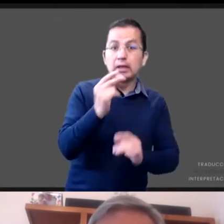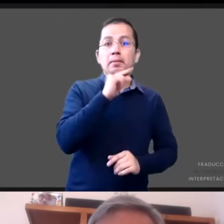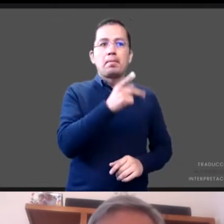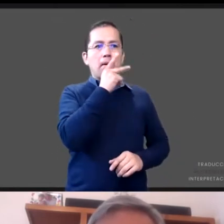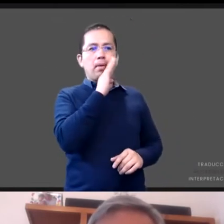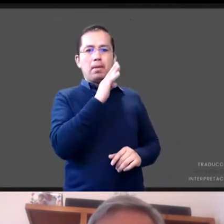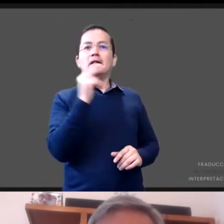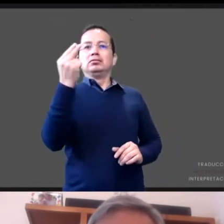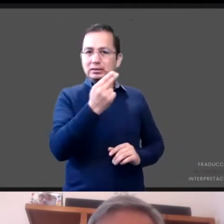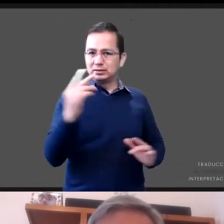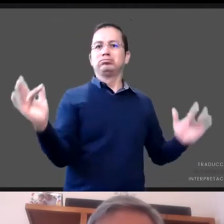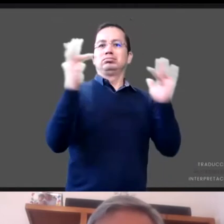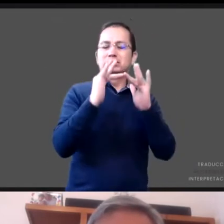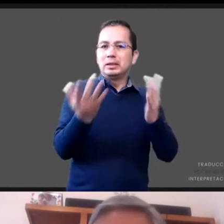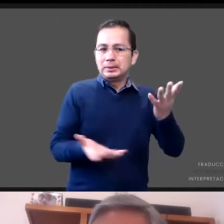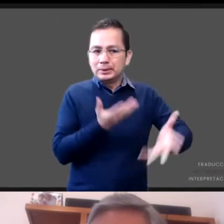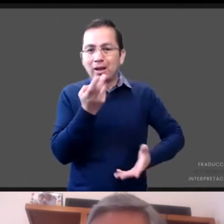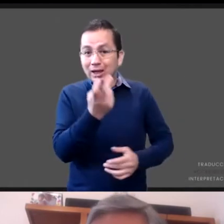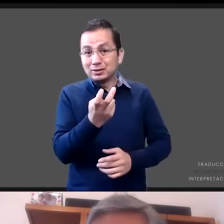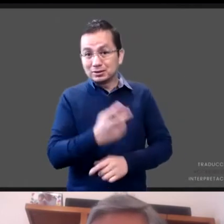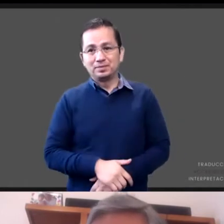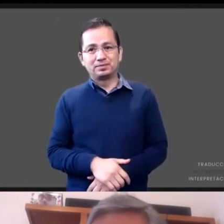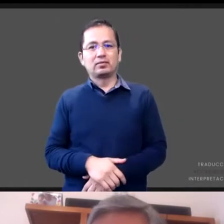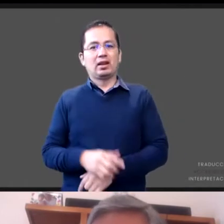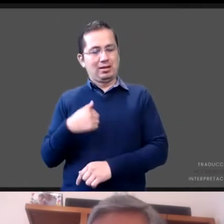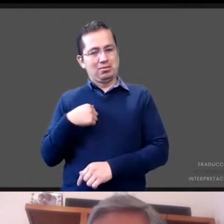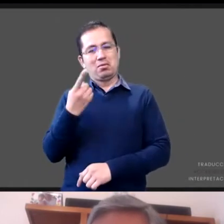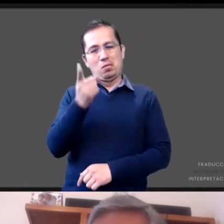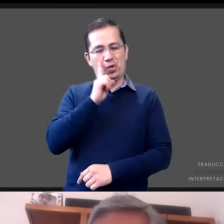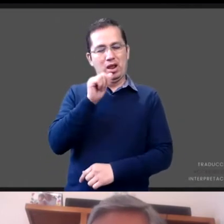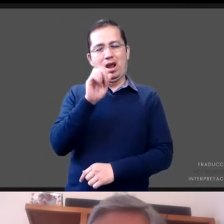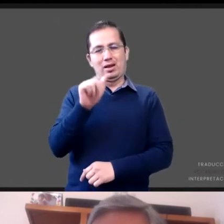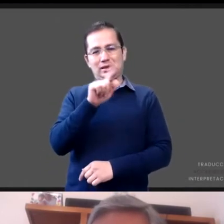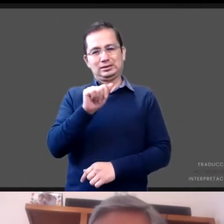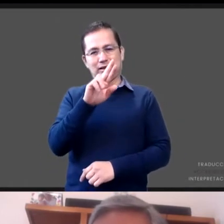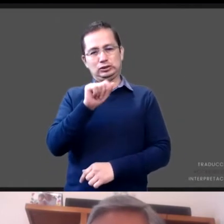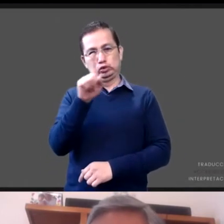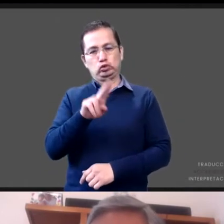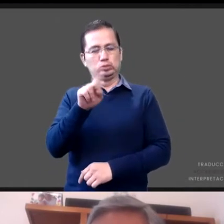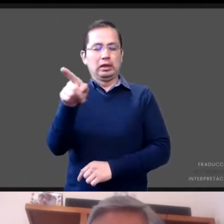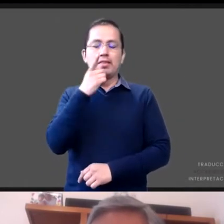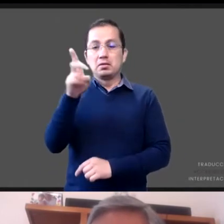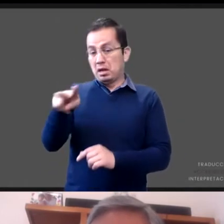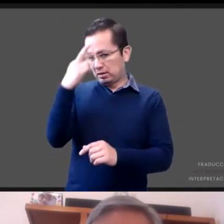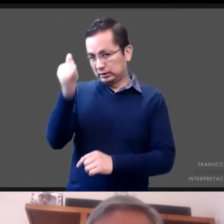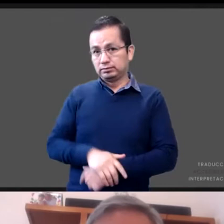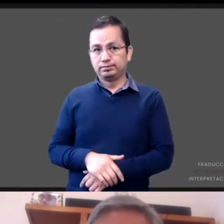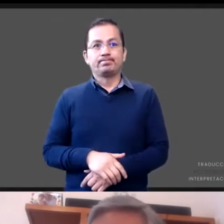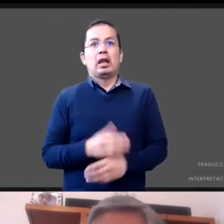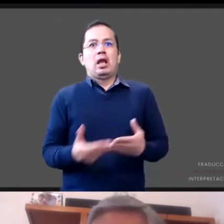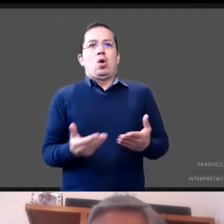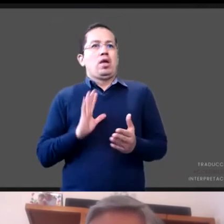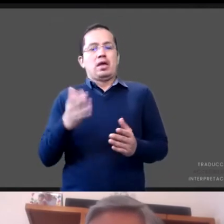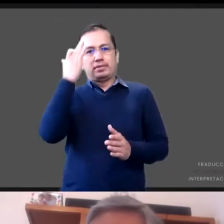Estoy completamente de acuerdo con lo que decía Aranzazu. Ahora, con la nueva normalidad, los papás se van a ver obligados a salir, los chicos se